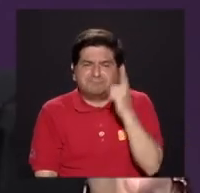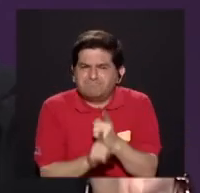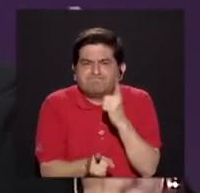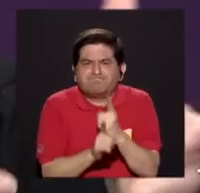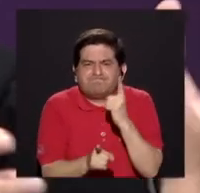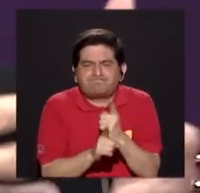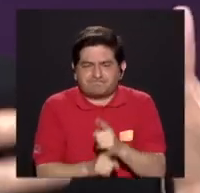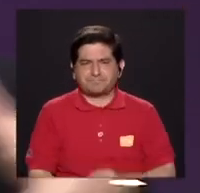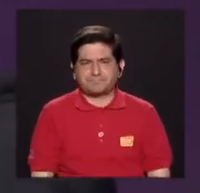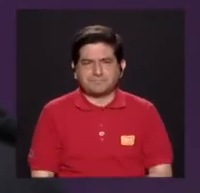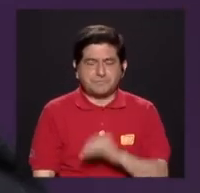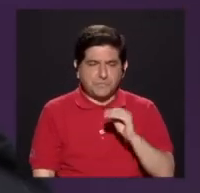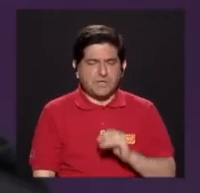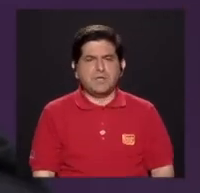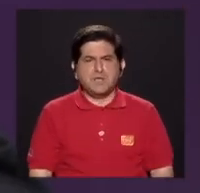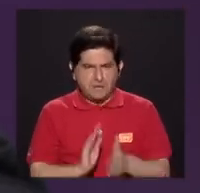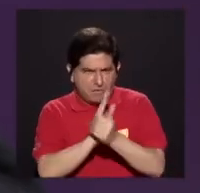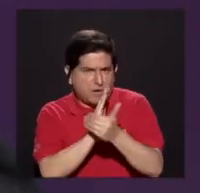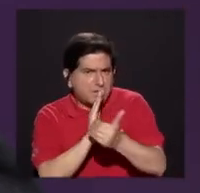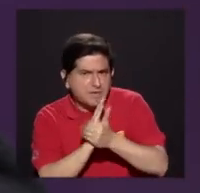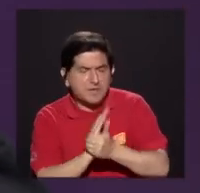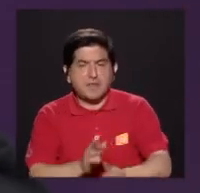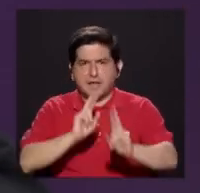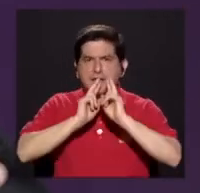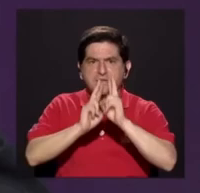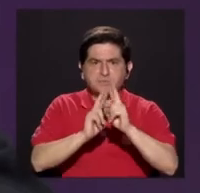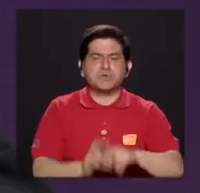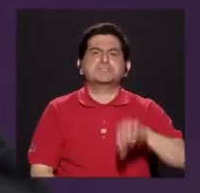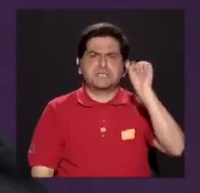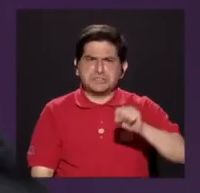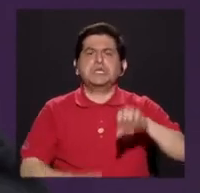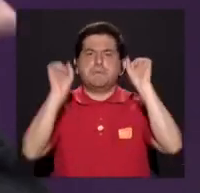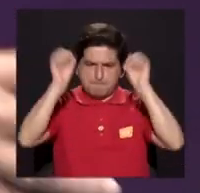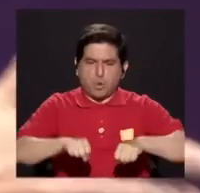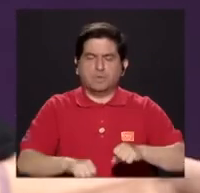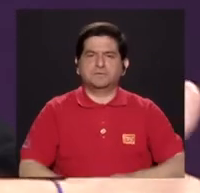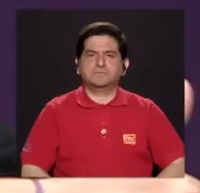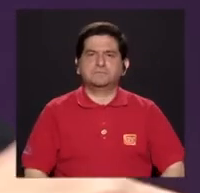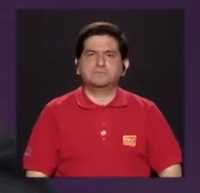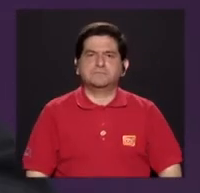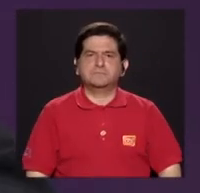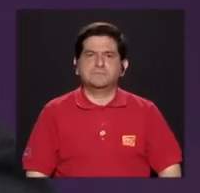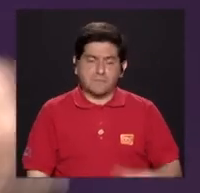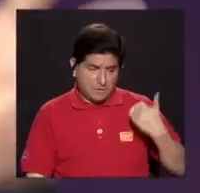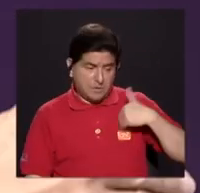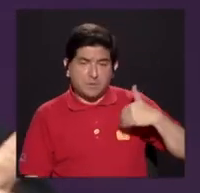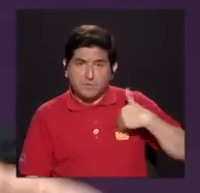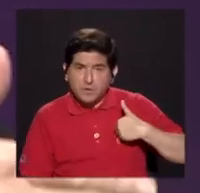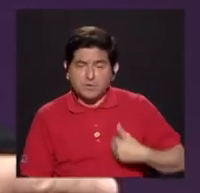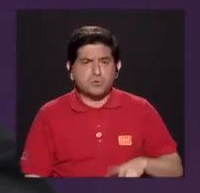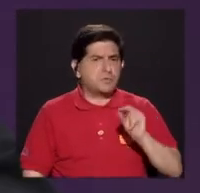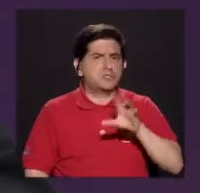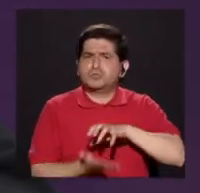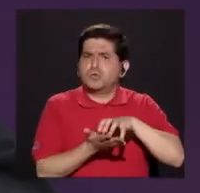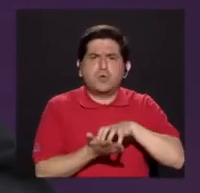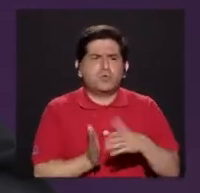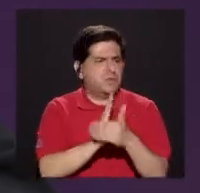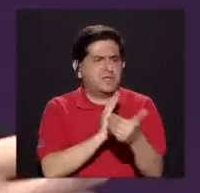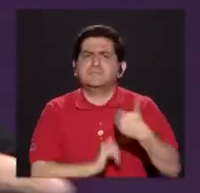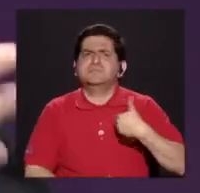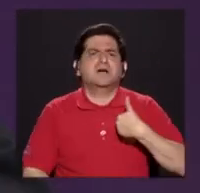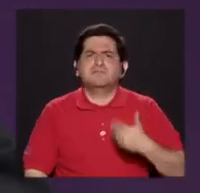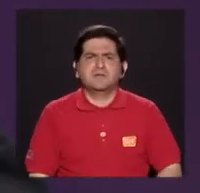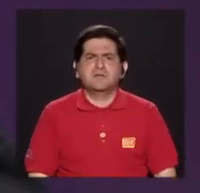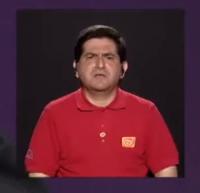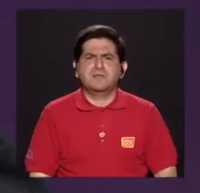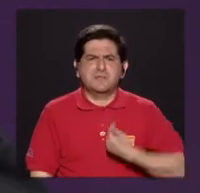apropiada, sí, apropiada y competente. Entonces la respuesta es sí, sí puede, porque si los caballeros que están no se cuestionan si son competentes o no, entonces